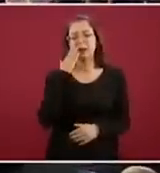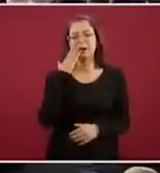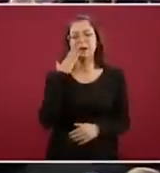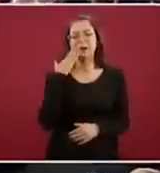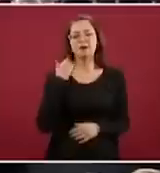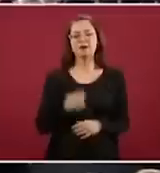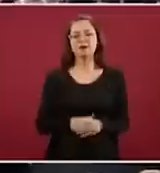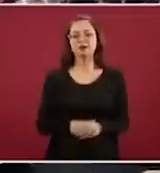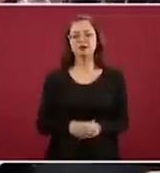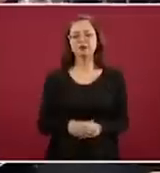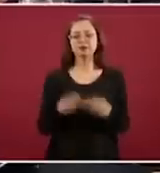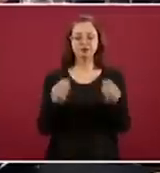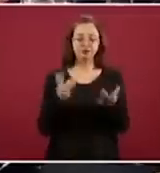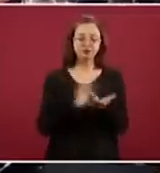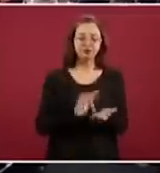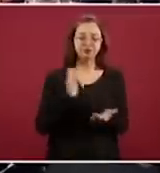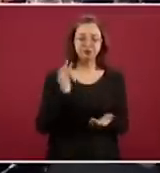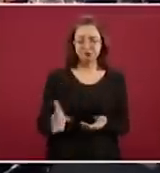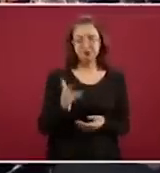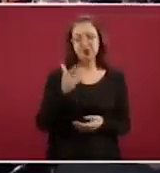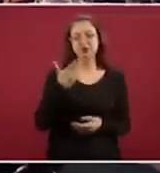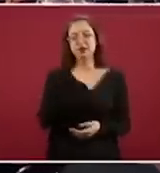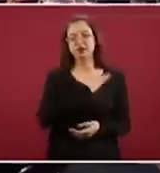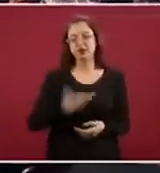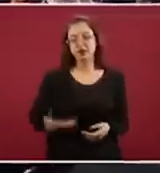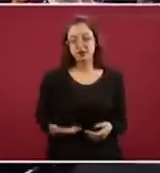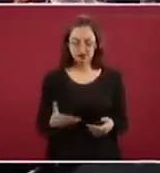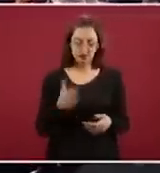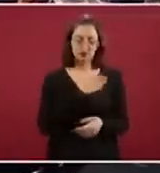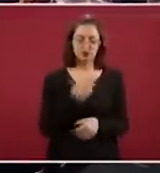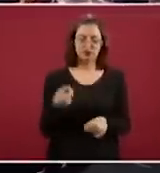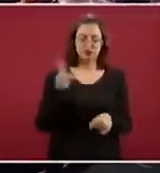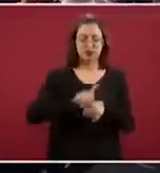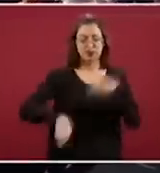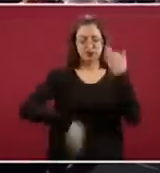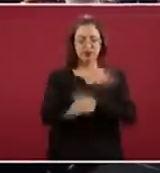Muchas gracias, señor presidente. Buenos días a todas y a todos.